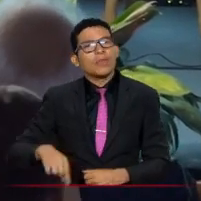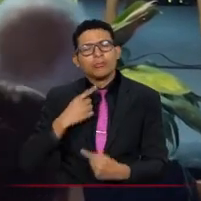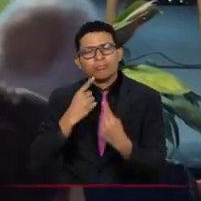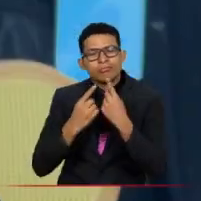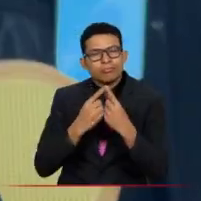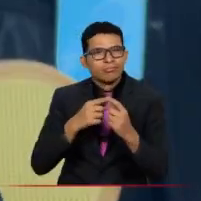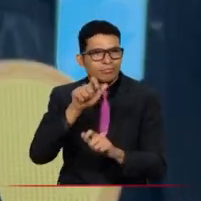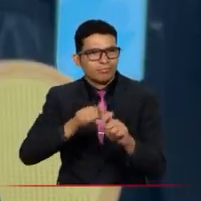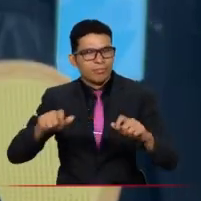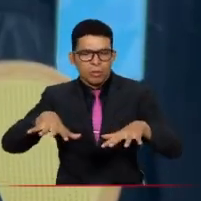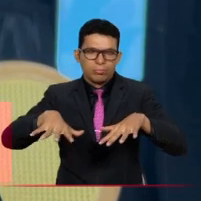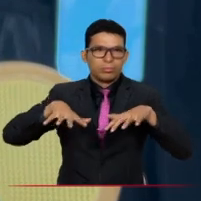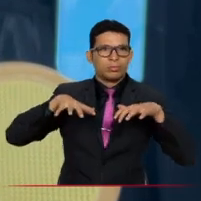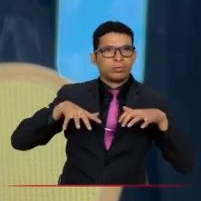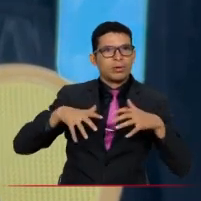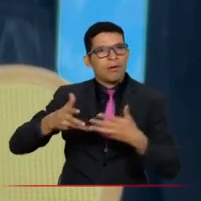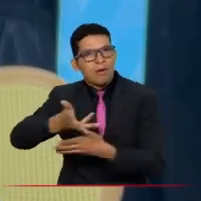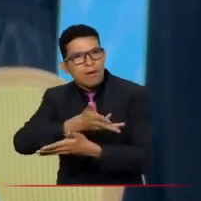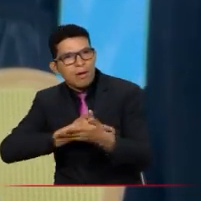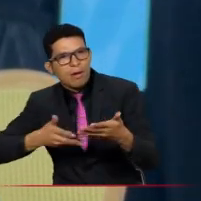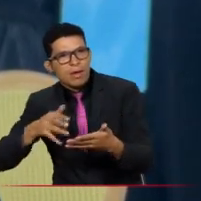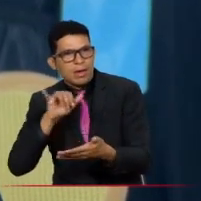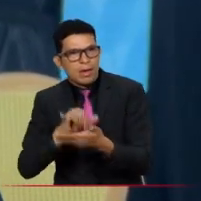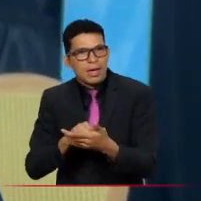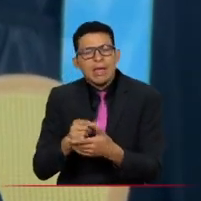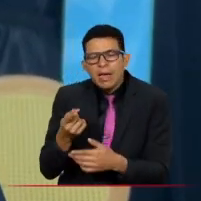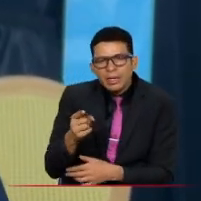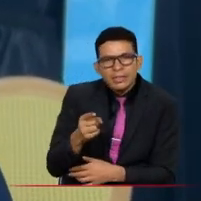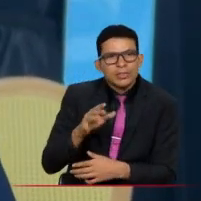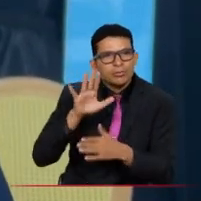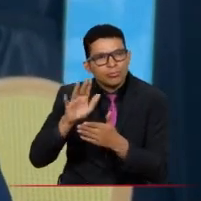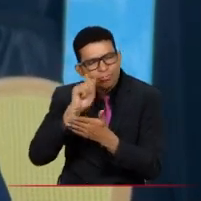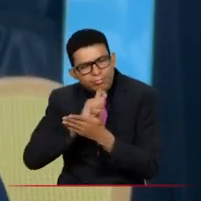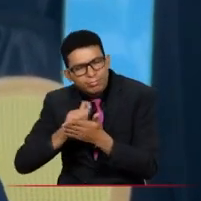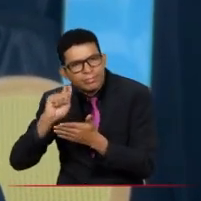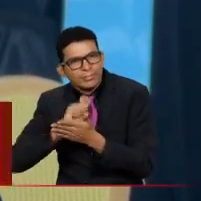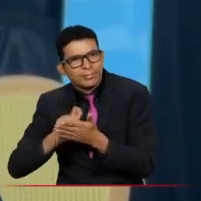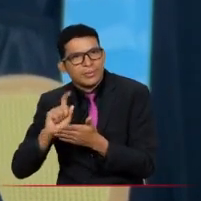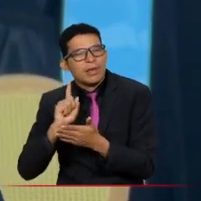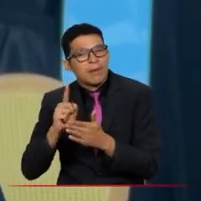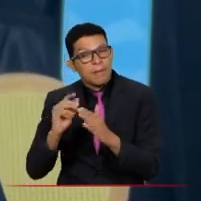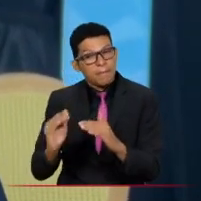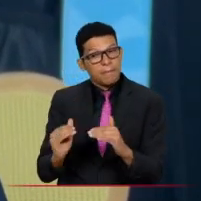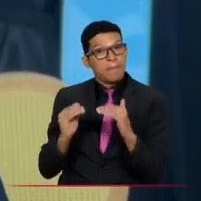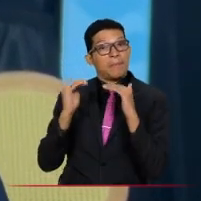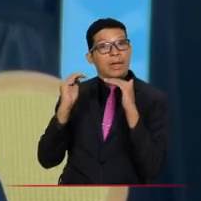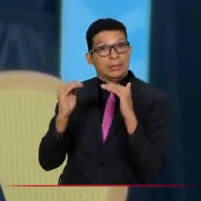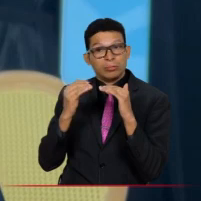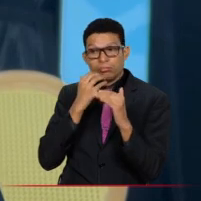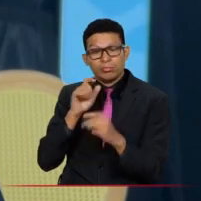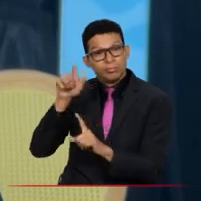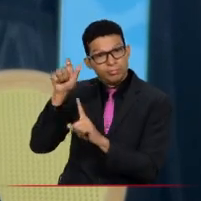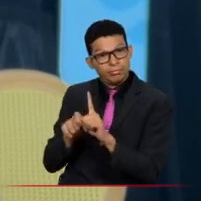público, escuchando algunos boleros, la influencia de la literatura en el bolero, incluso el relieve que hay que hacerle a grandes